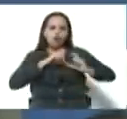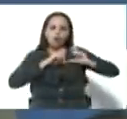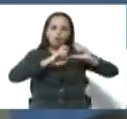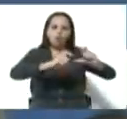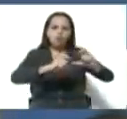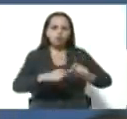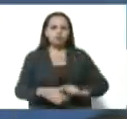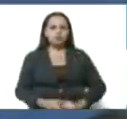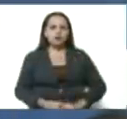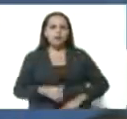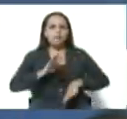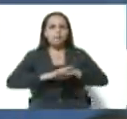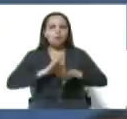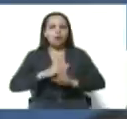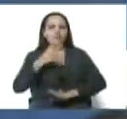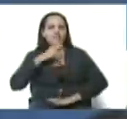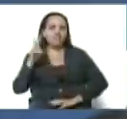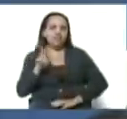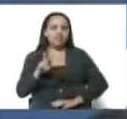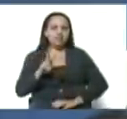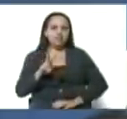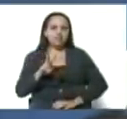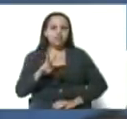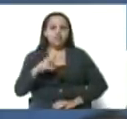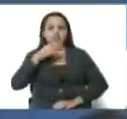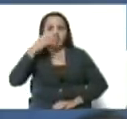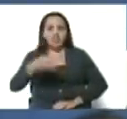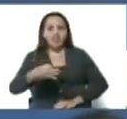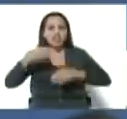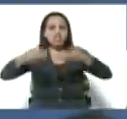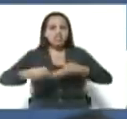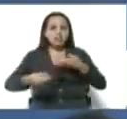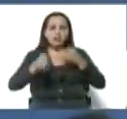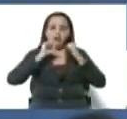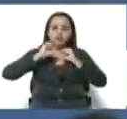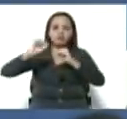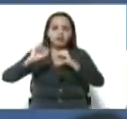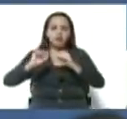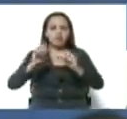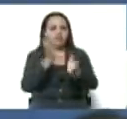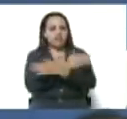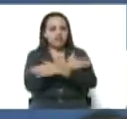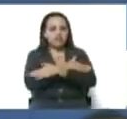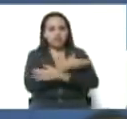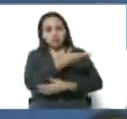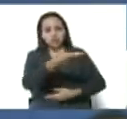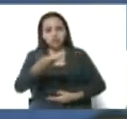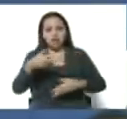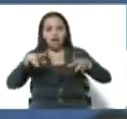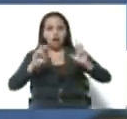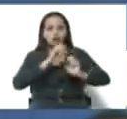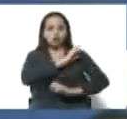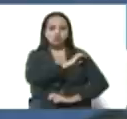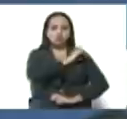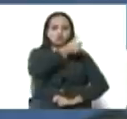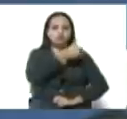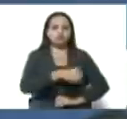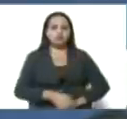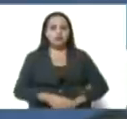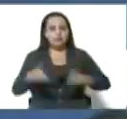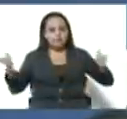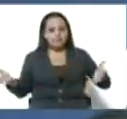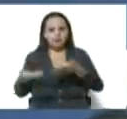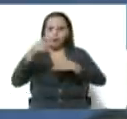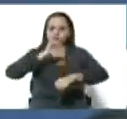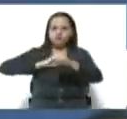porque la verdad de venezuela siempre vencerá felicitaciones a los nuevos mandos vamos al